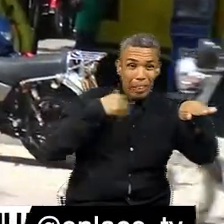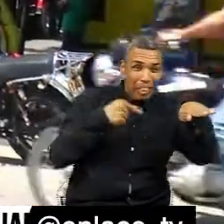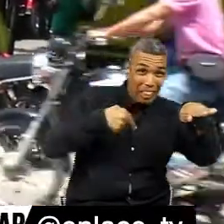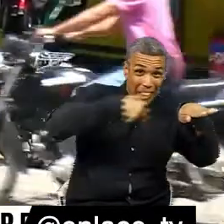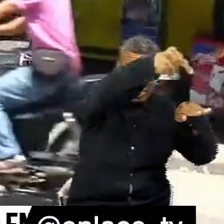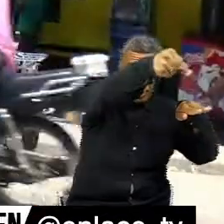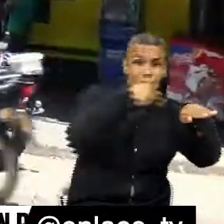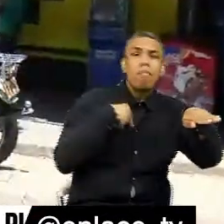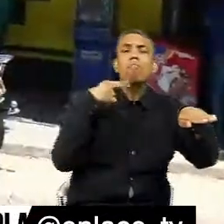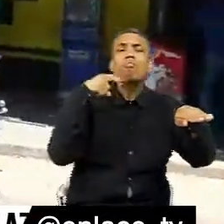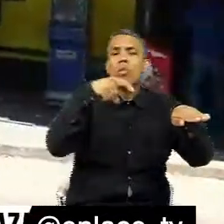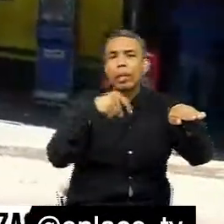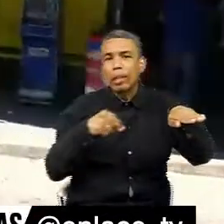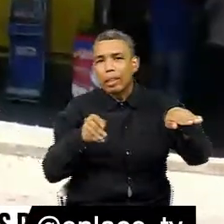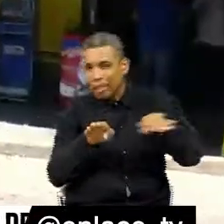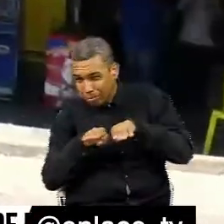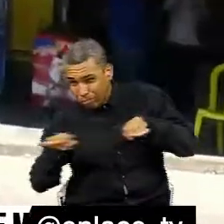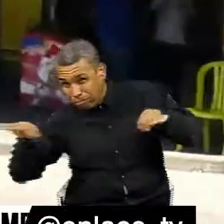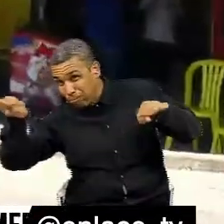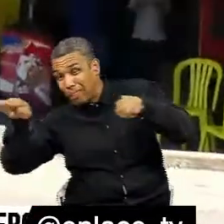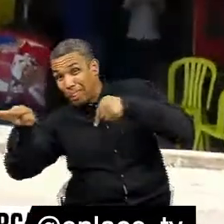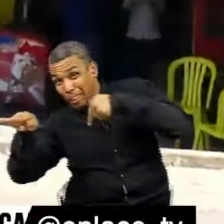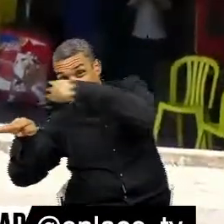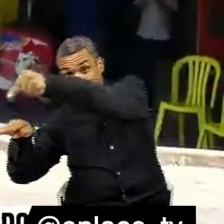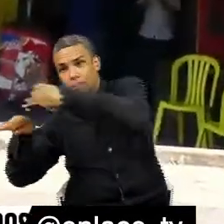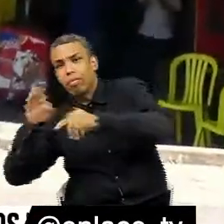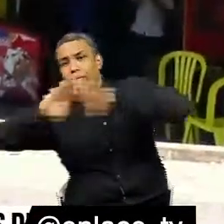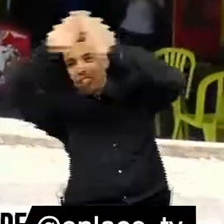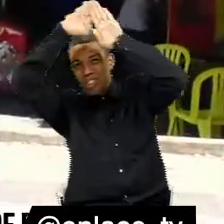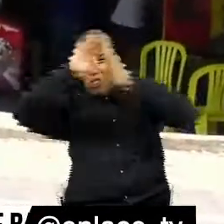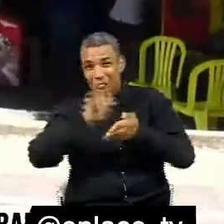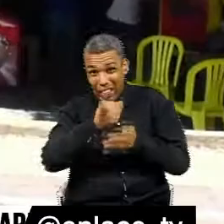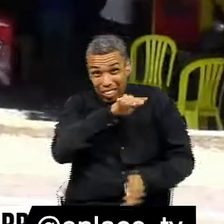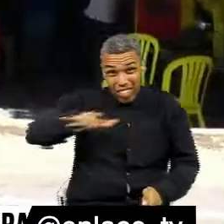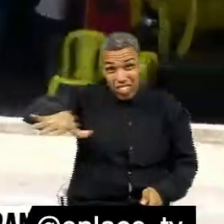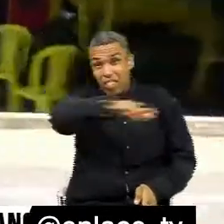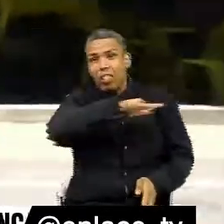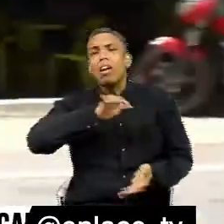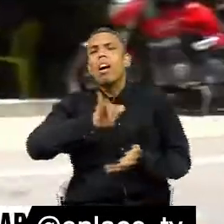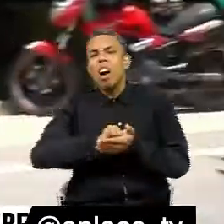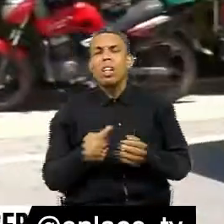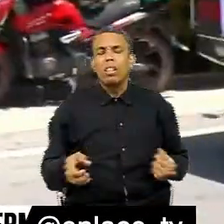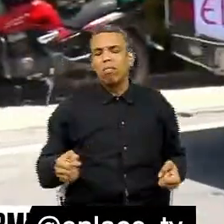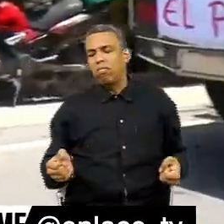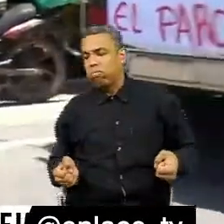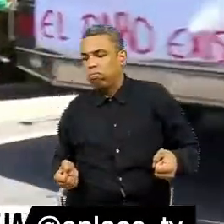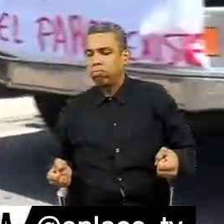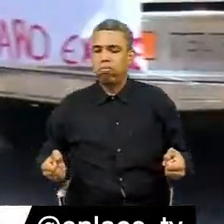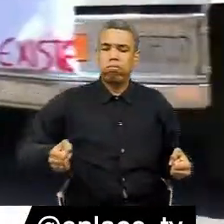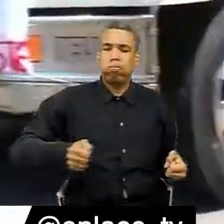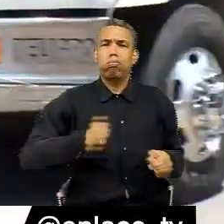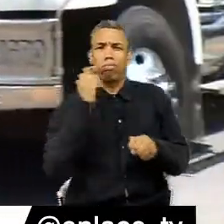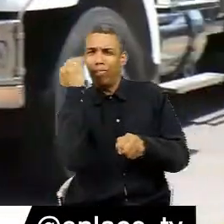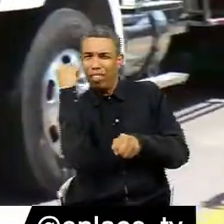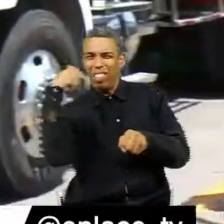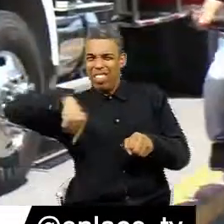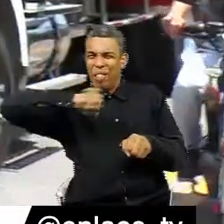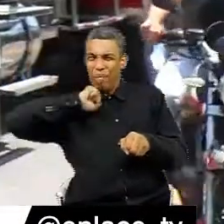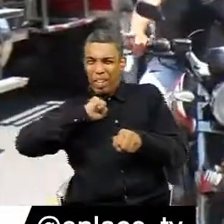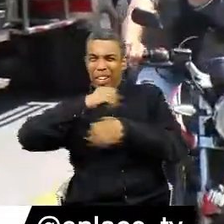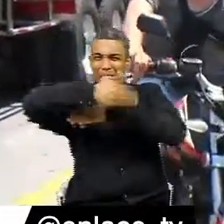ubicados los camioneros en Barranca Bermeja, que minutos antes habíamos mostrado a ustedes algunas imágenes en su recorrido por